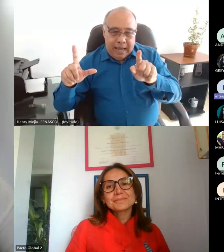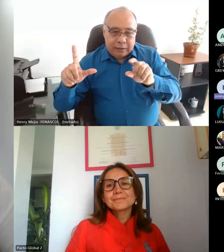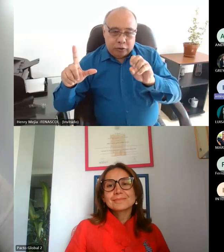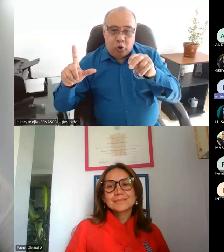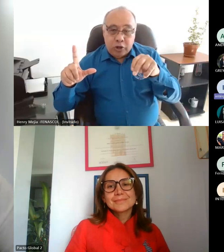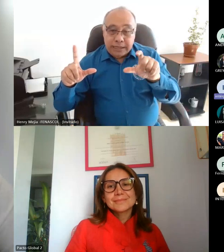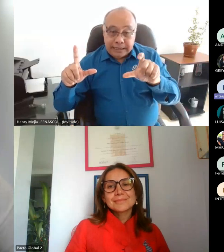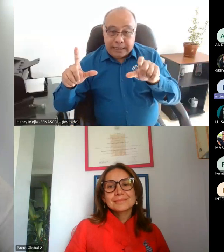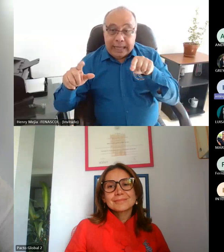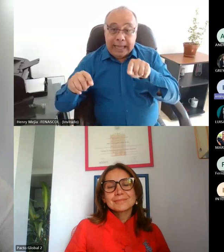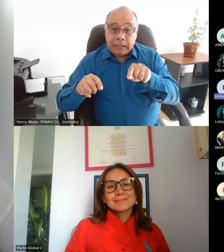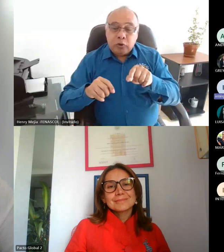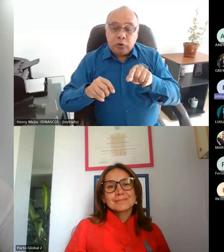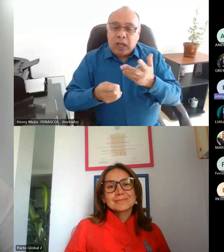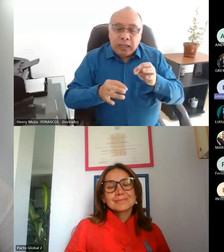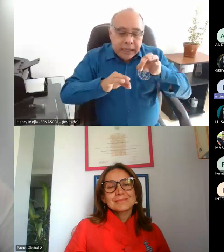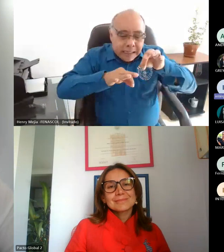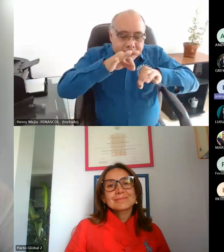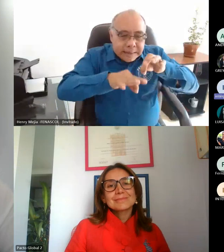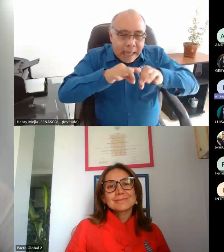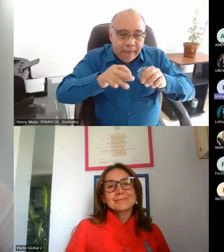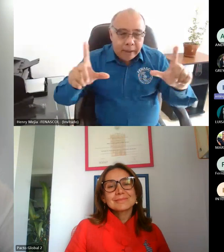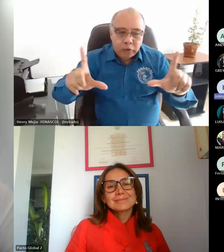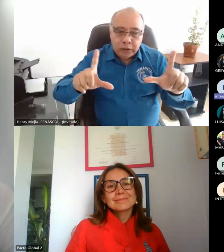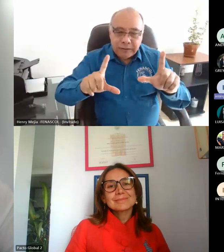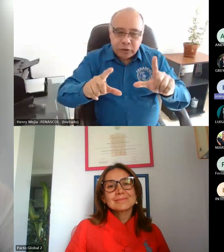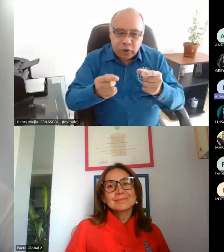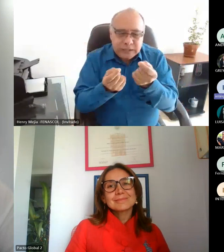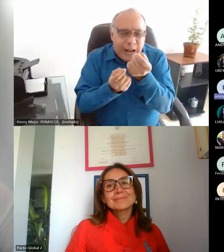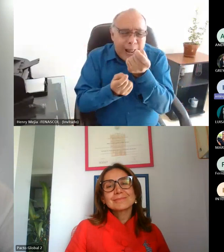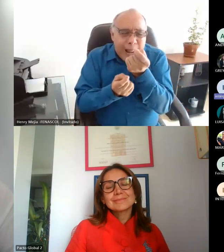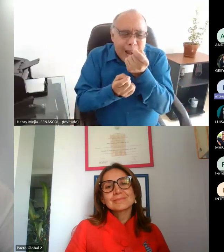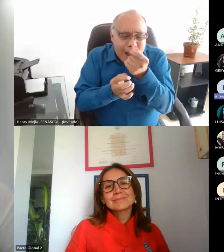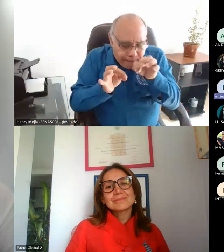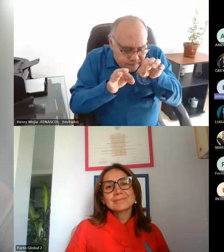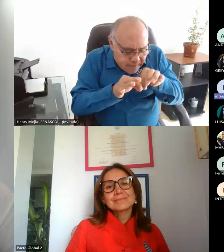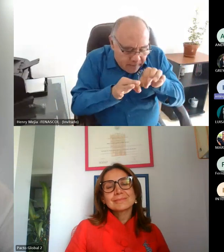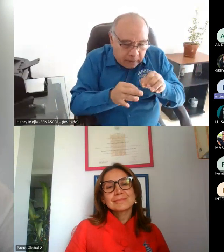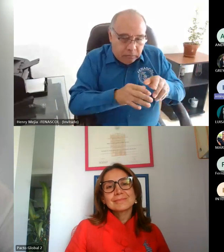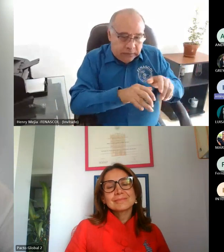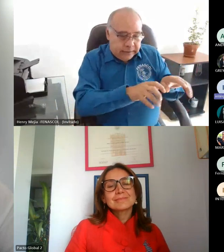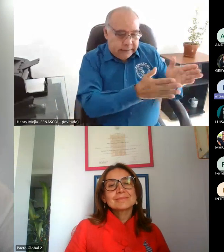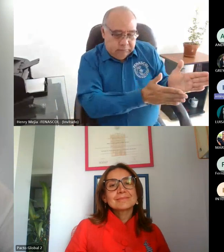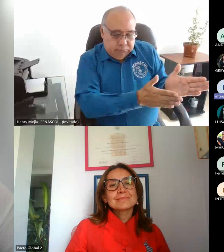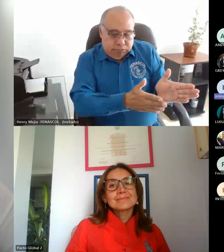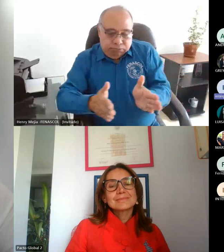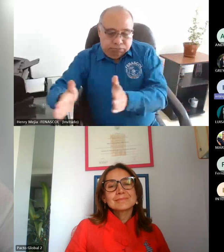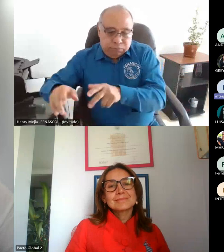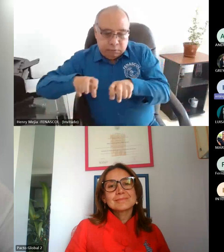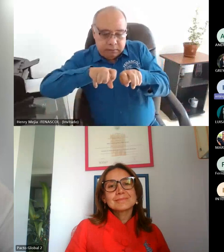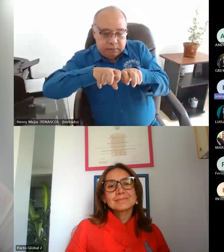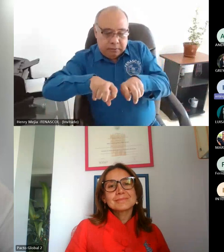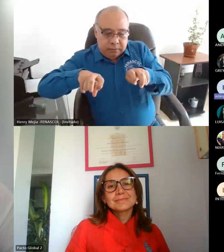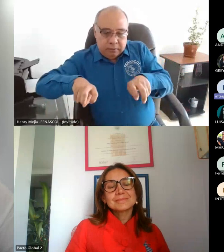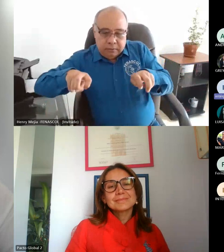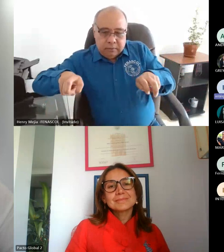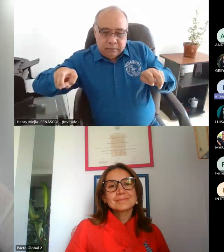Eh quiero contar pues como una una una anécdota eh en Panasonic pues estaban